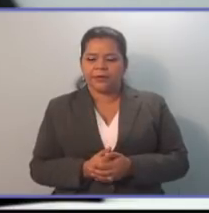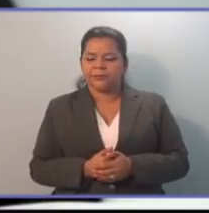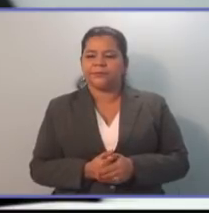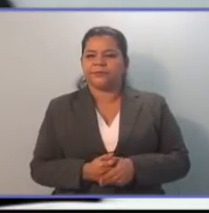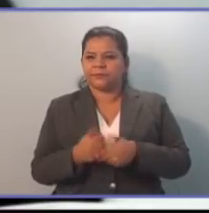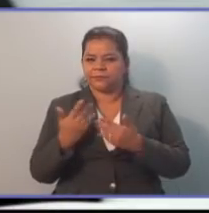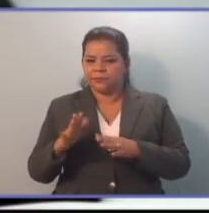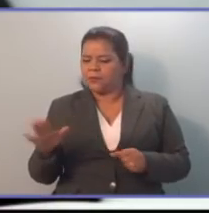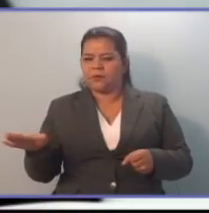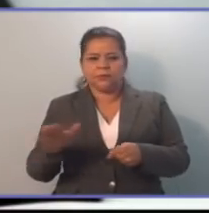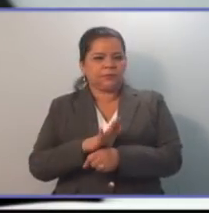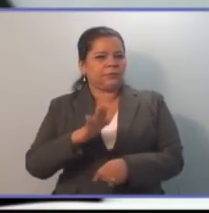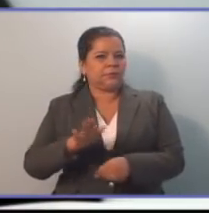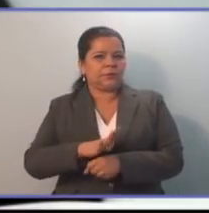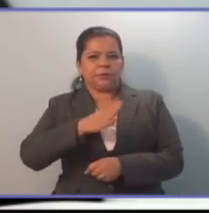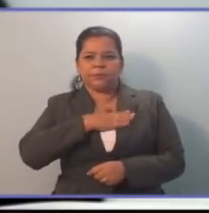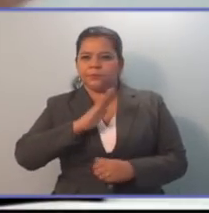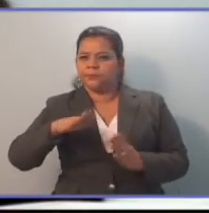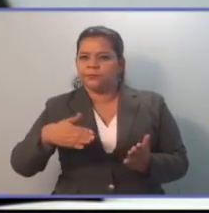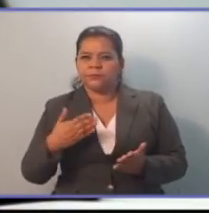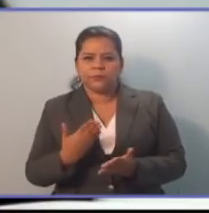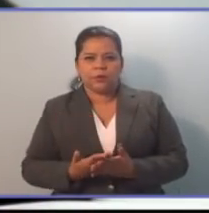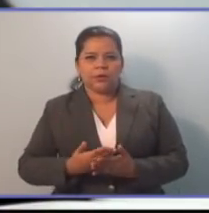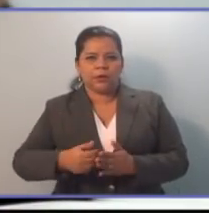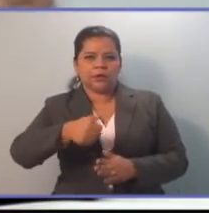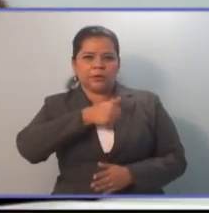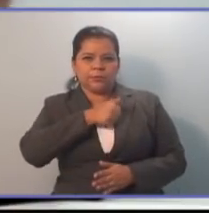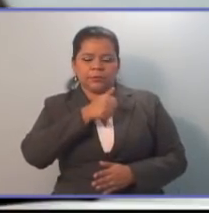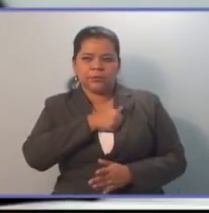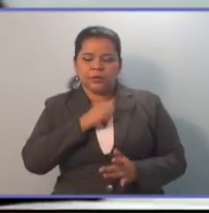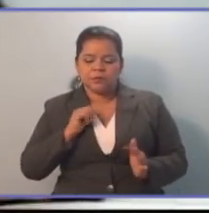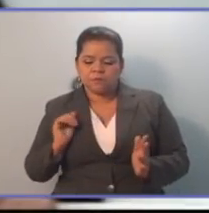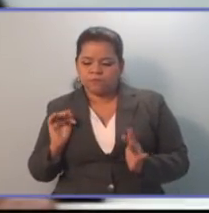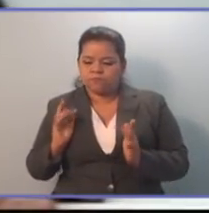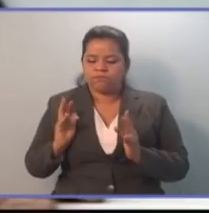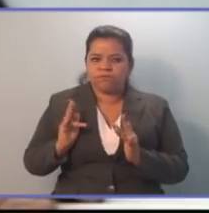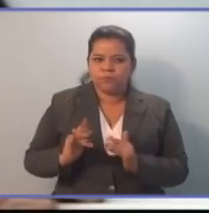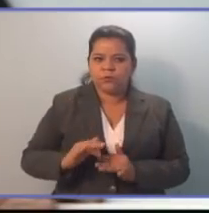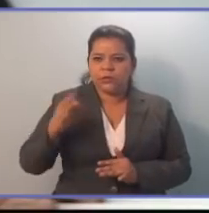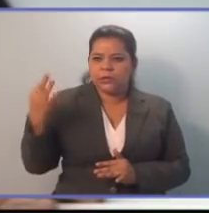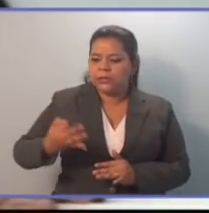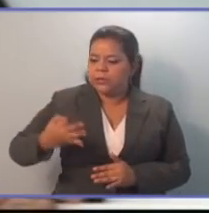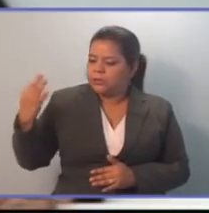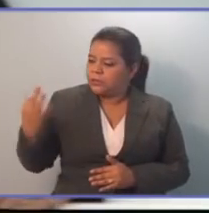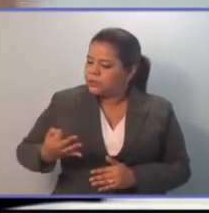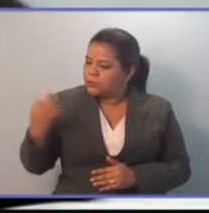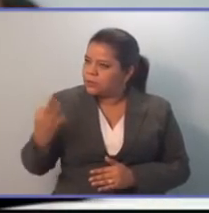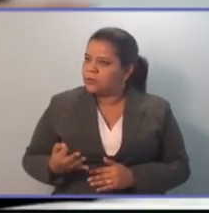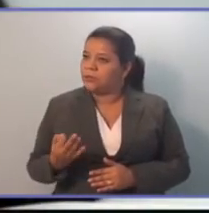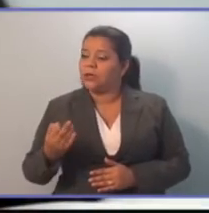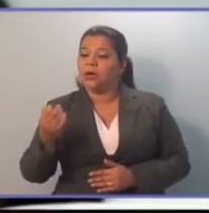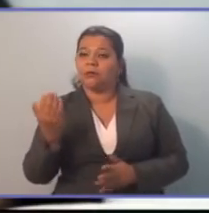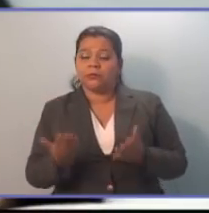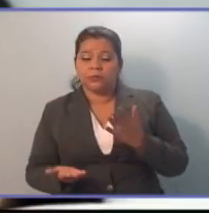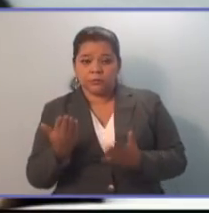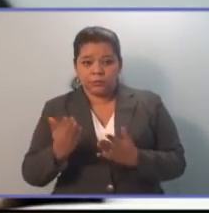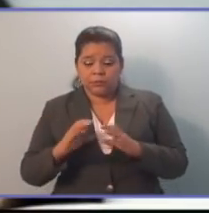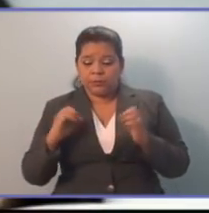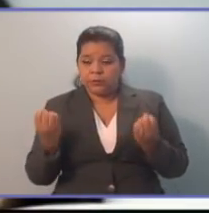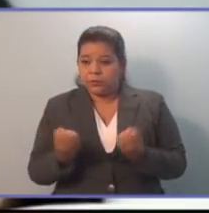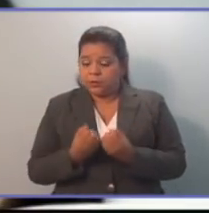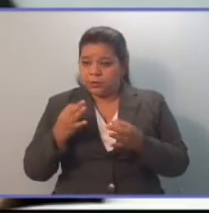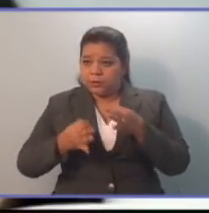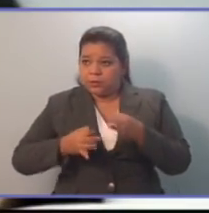para cumplir con todas las demandas de audiencias que se nos requiere o que son necesarias en el órgano